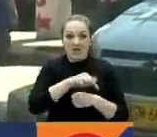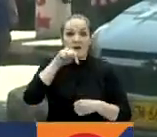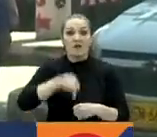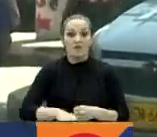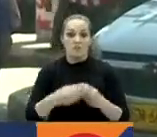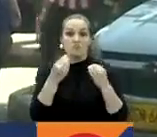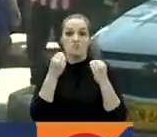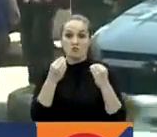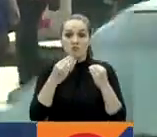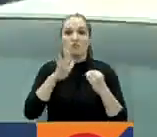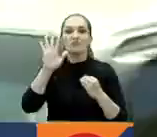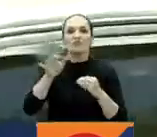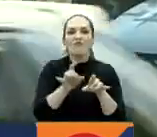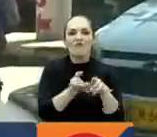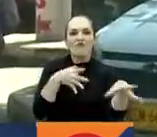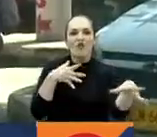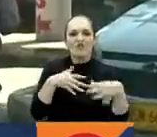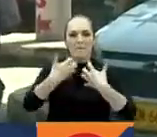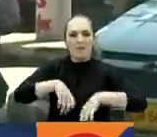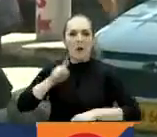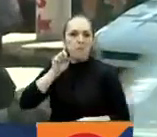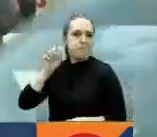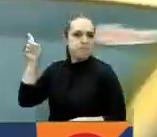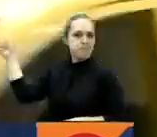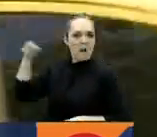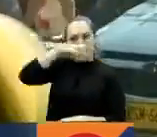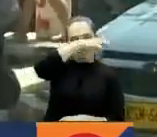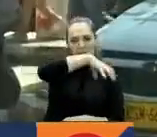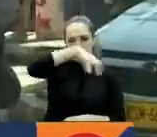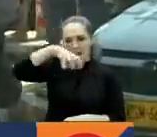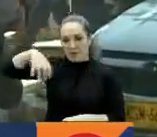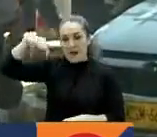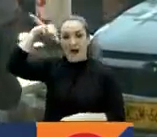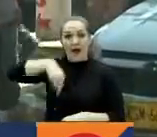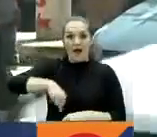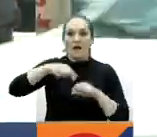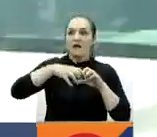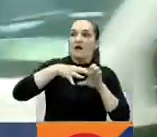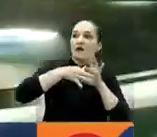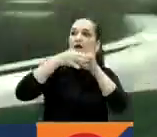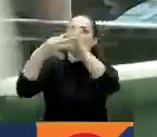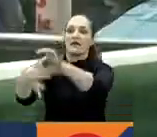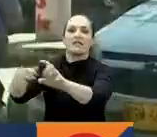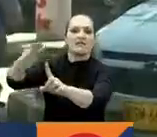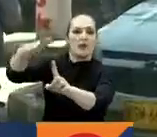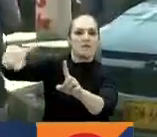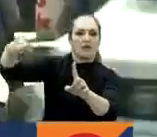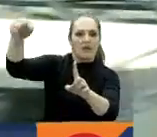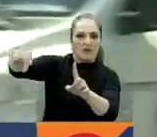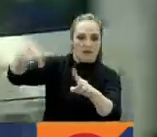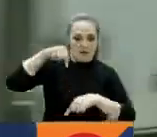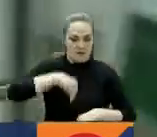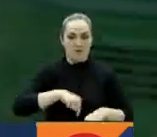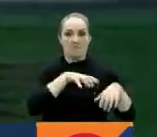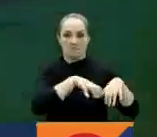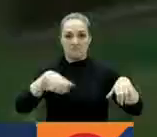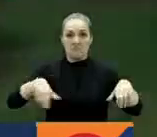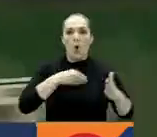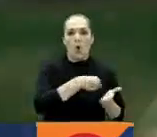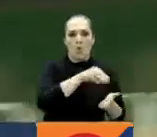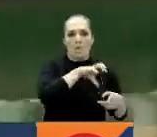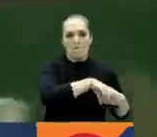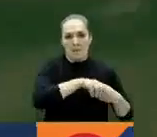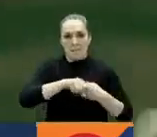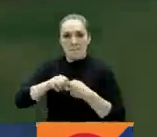varias sucursales de las empresas de transporte que están en la terminal metropolitana. Desde aquí también es la vía hacia el interior del país